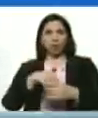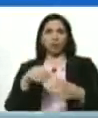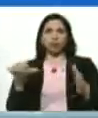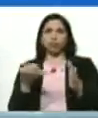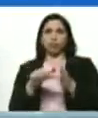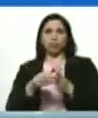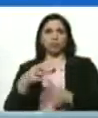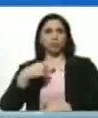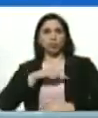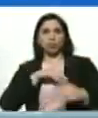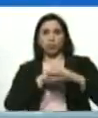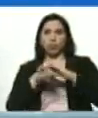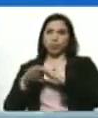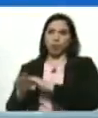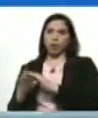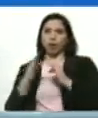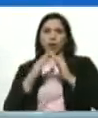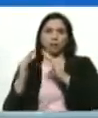recogemos